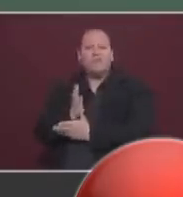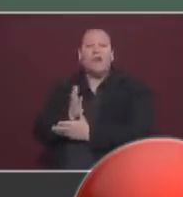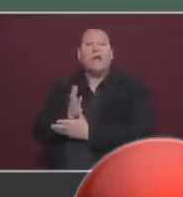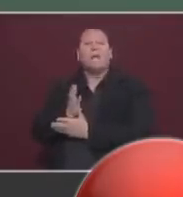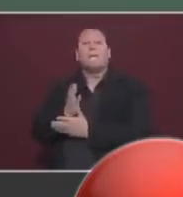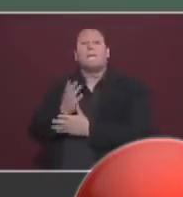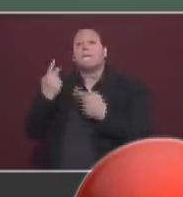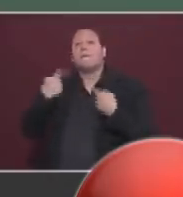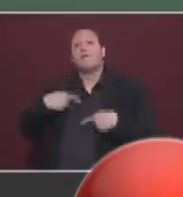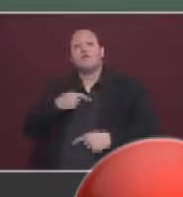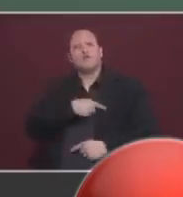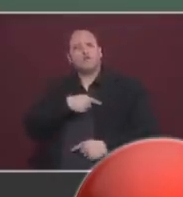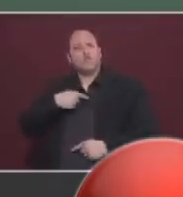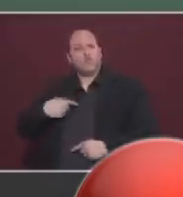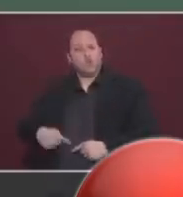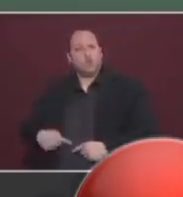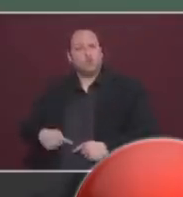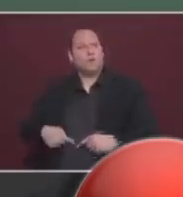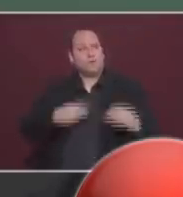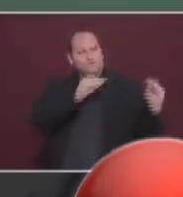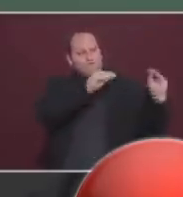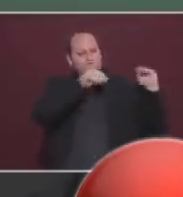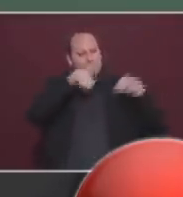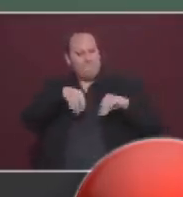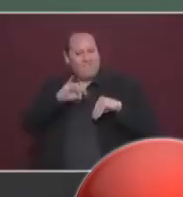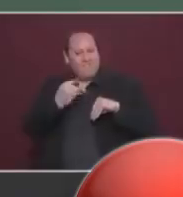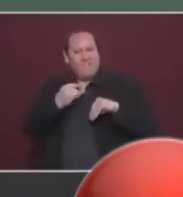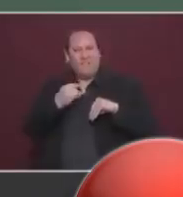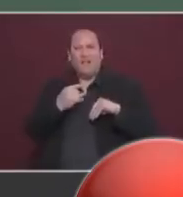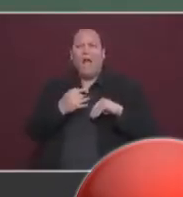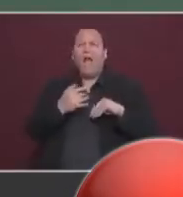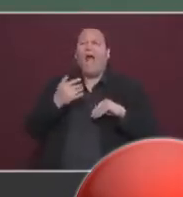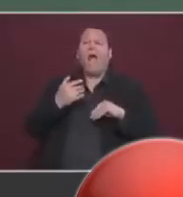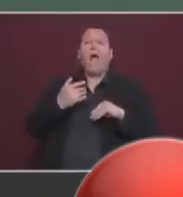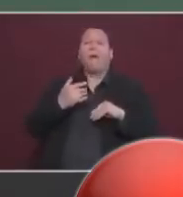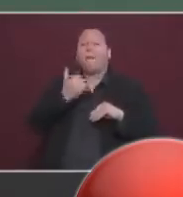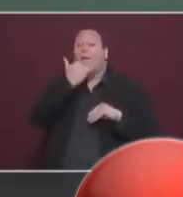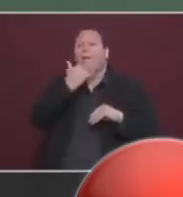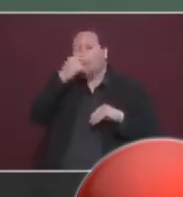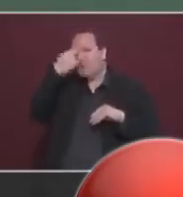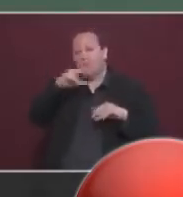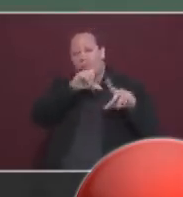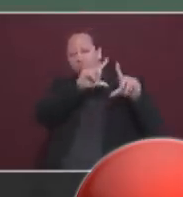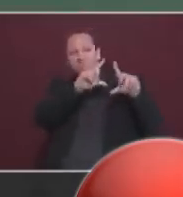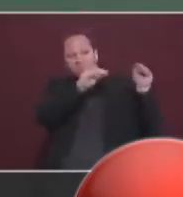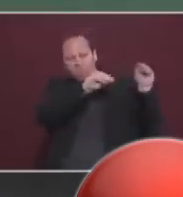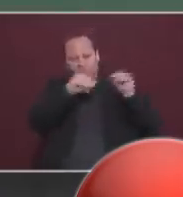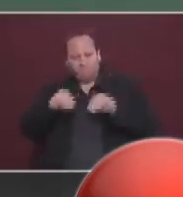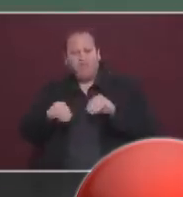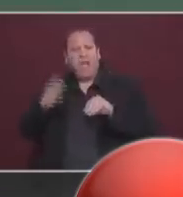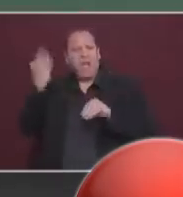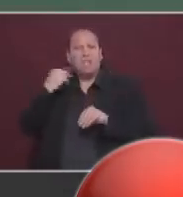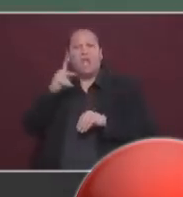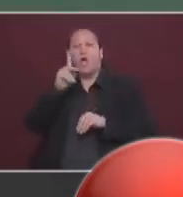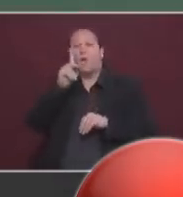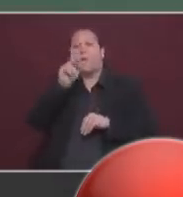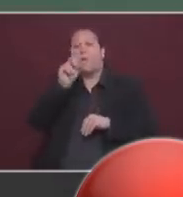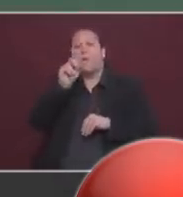migrantes chinos durante el Porfiriato, en la propia Revolución